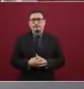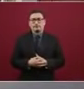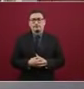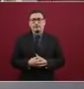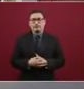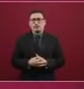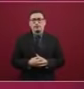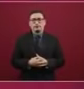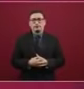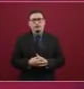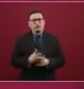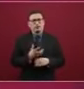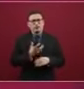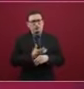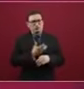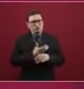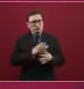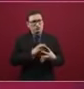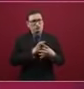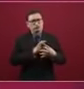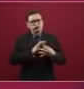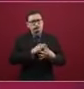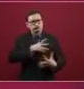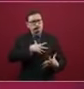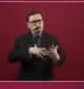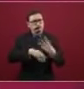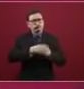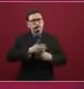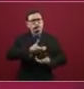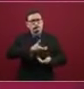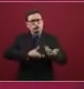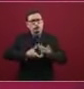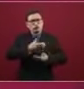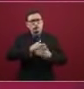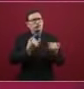relación comercial con Estados Unidos en la frontera